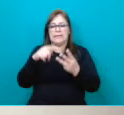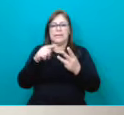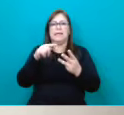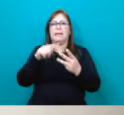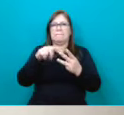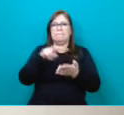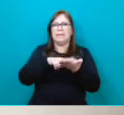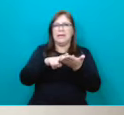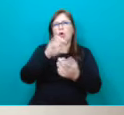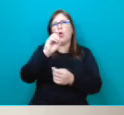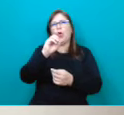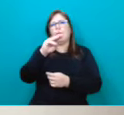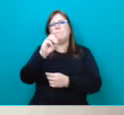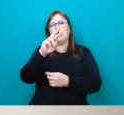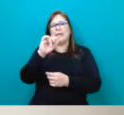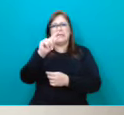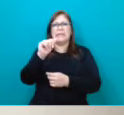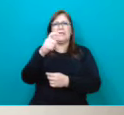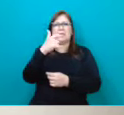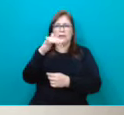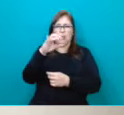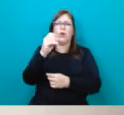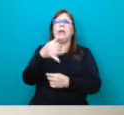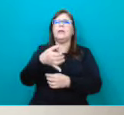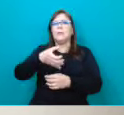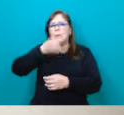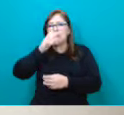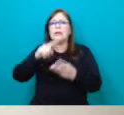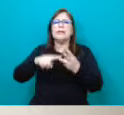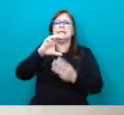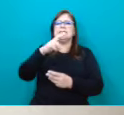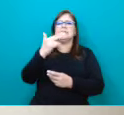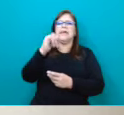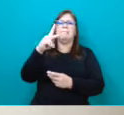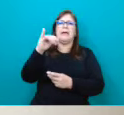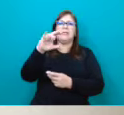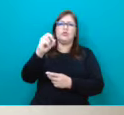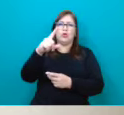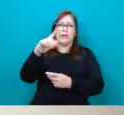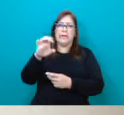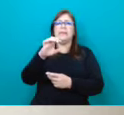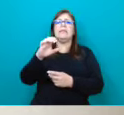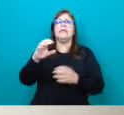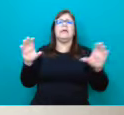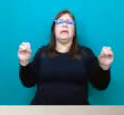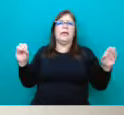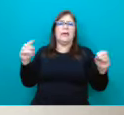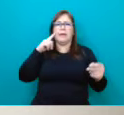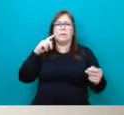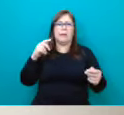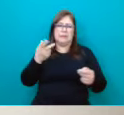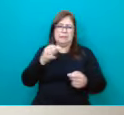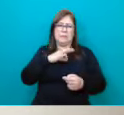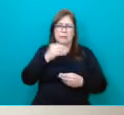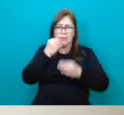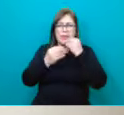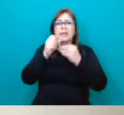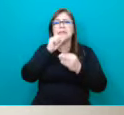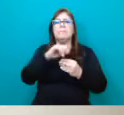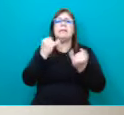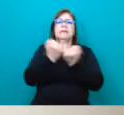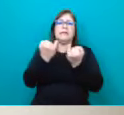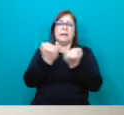Esa es una bebida. El verde o morita de chico es una bebida. El chilpachole de jaiva, que es lo que vamos a cocinar a continuación. Las